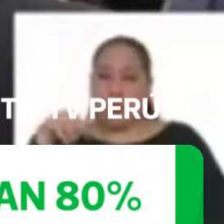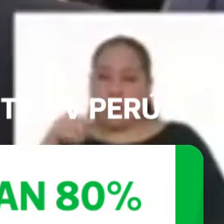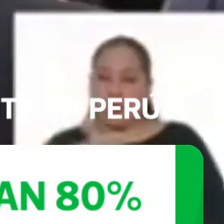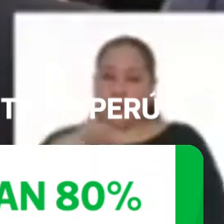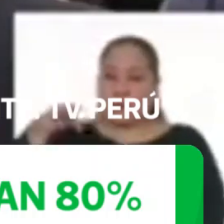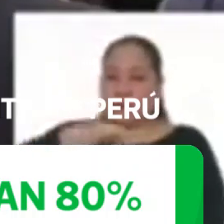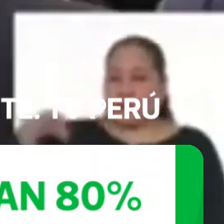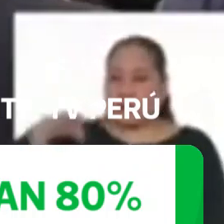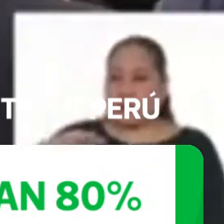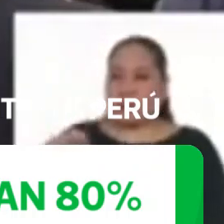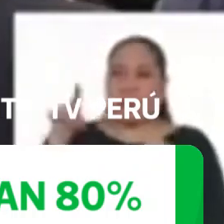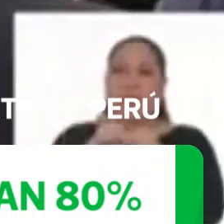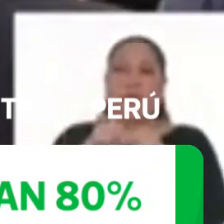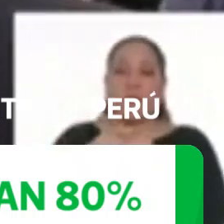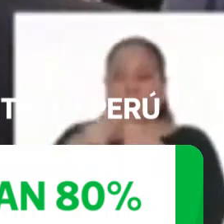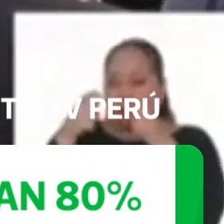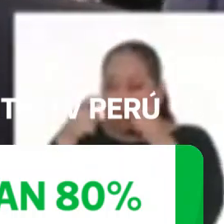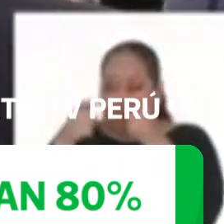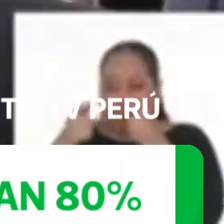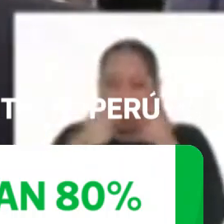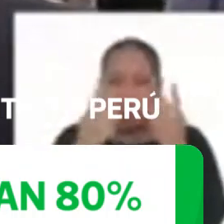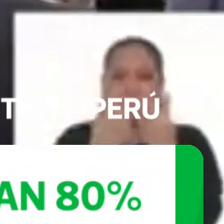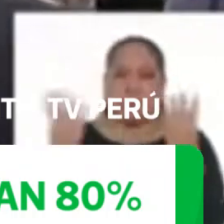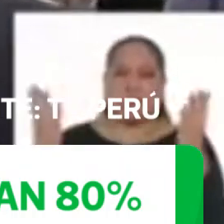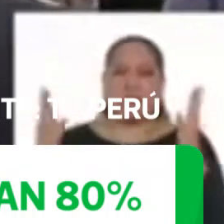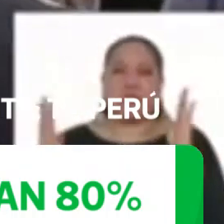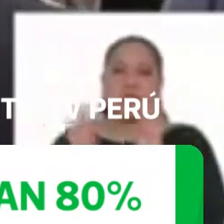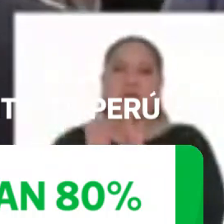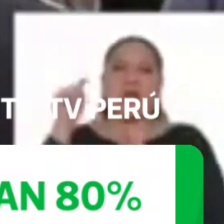otros distritos, y estamos haciendo el cerco epidemiológico a cada uno de esos casos.